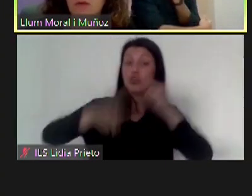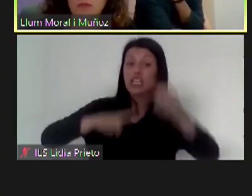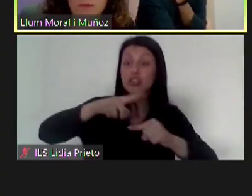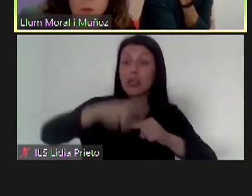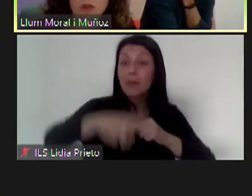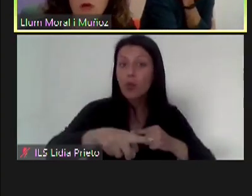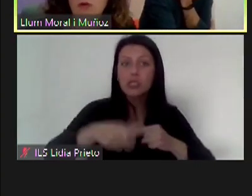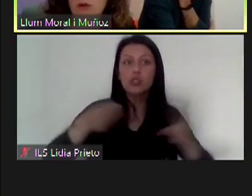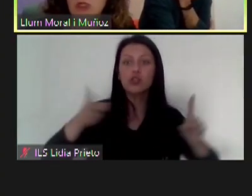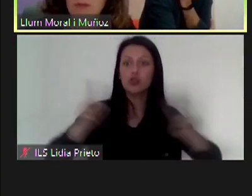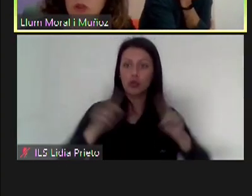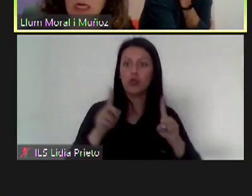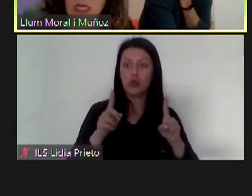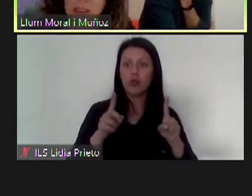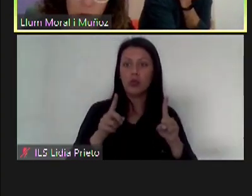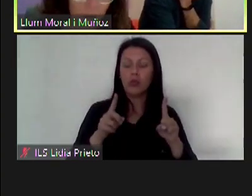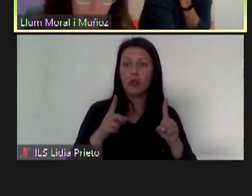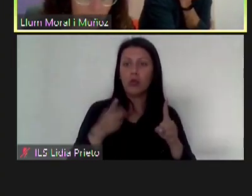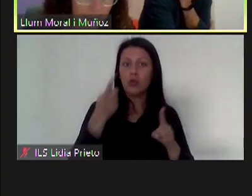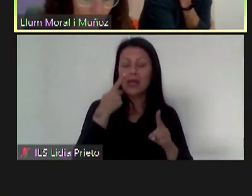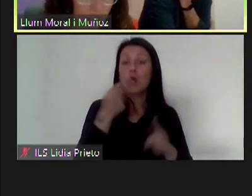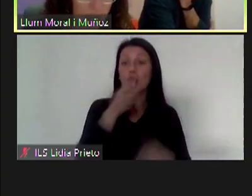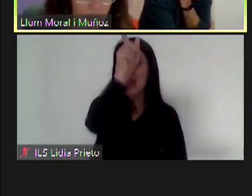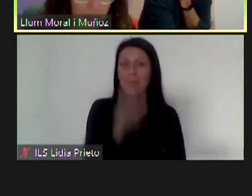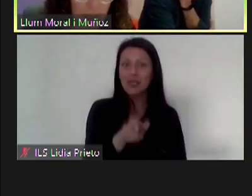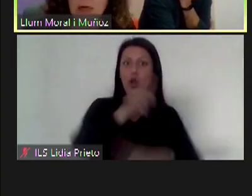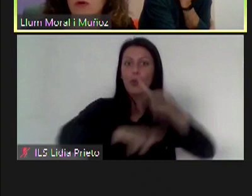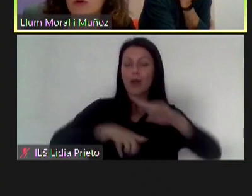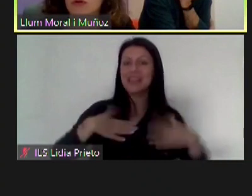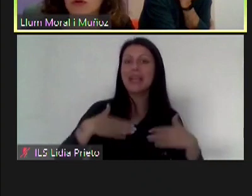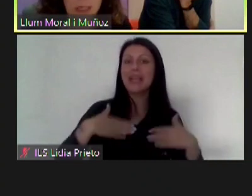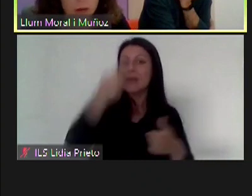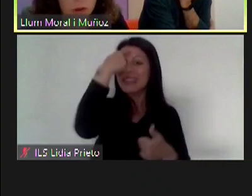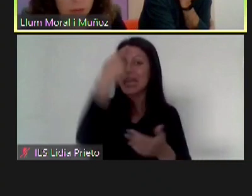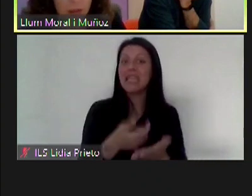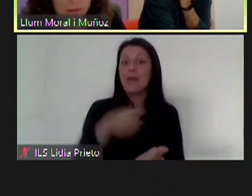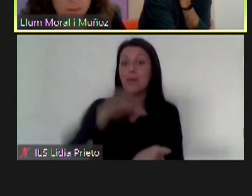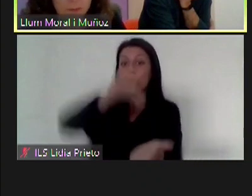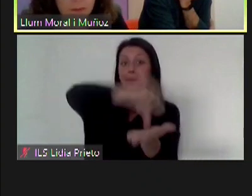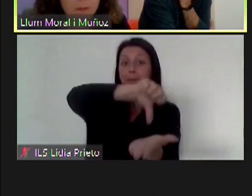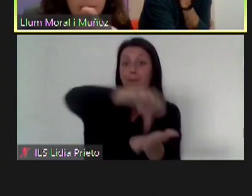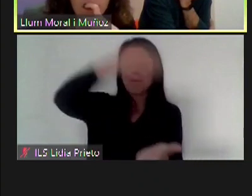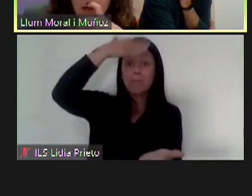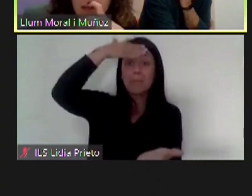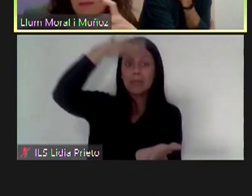nos hace ver mucho que cuando ponemos a la persona en el centro hay cosas que ya no están por ahí.